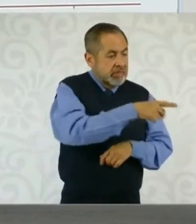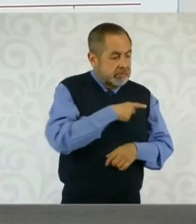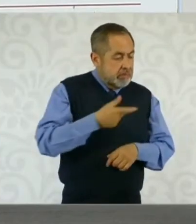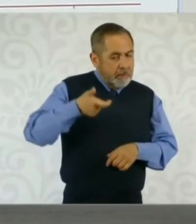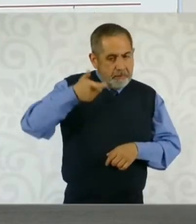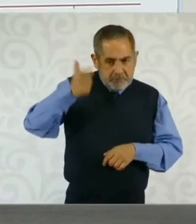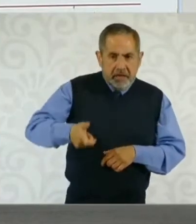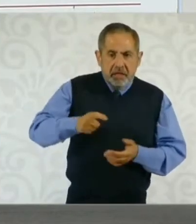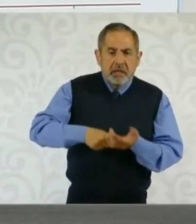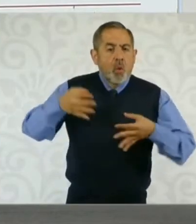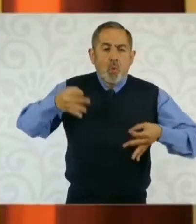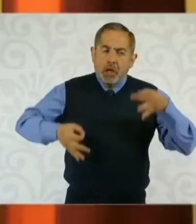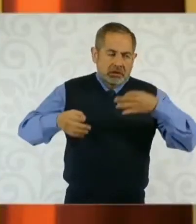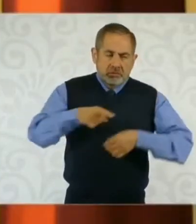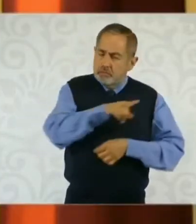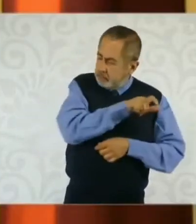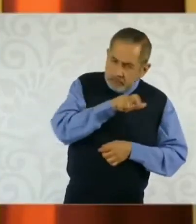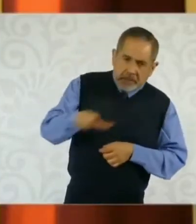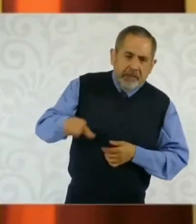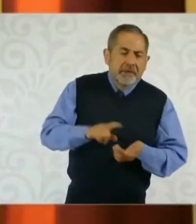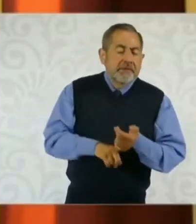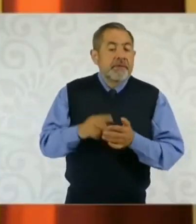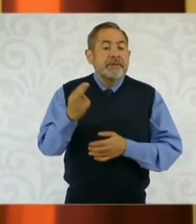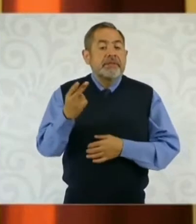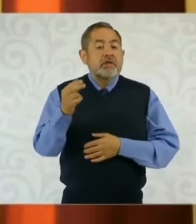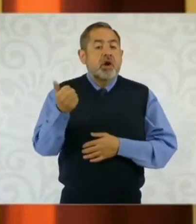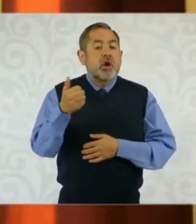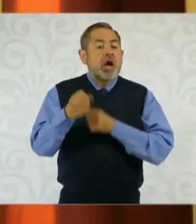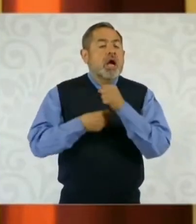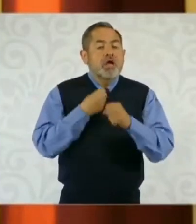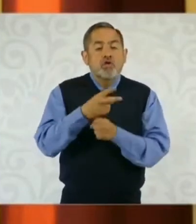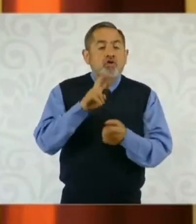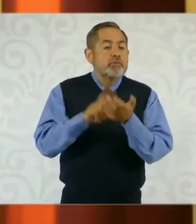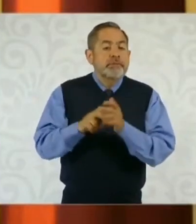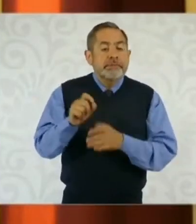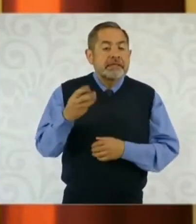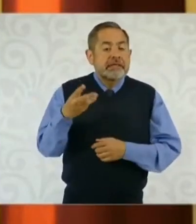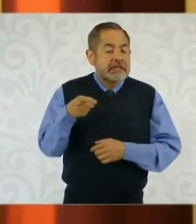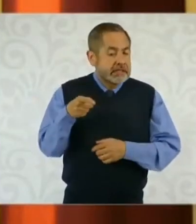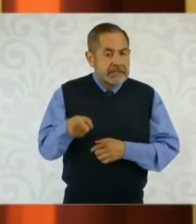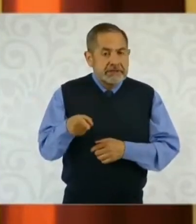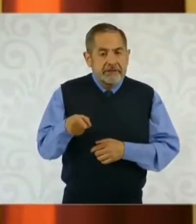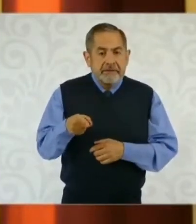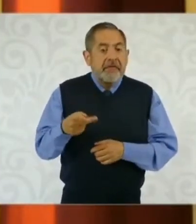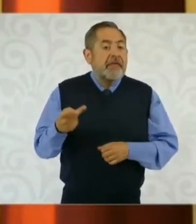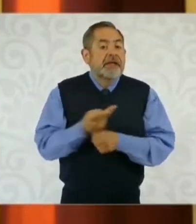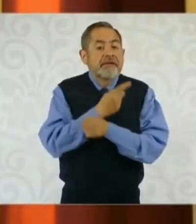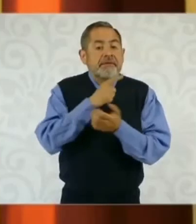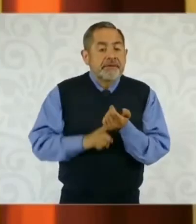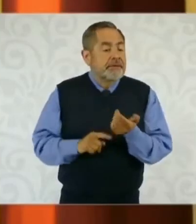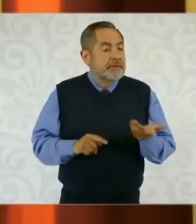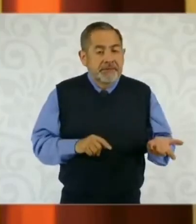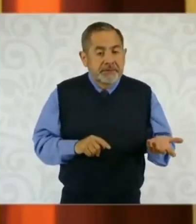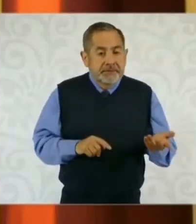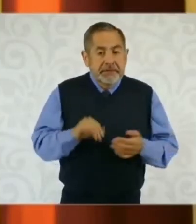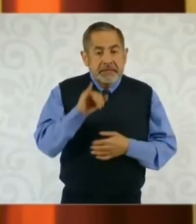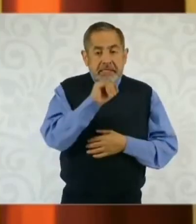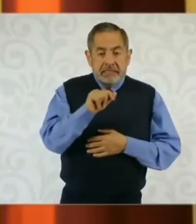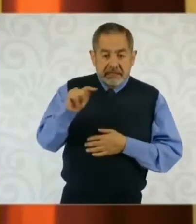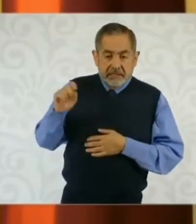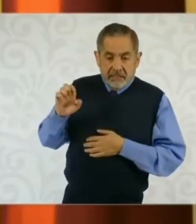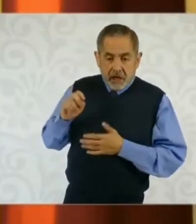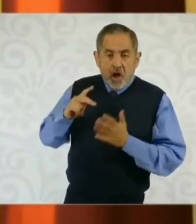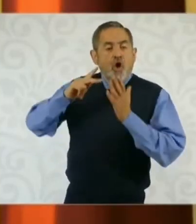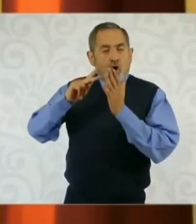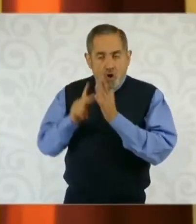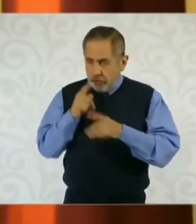son resoluciones de jueces. El 25 de agosto de 2023, no obstante, el ISSSTE